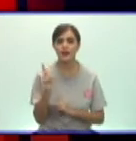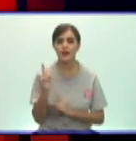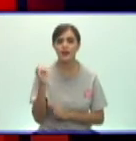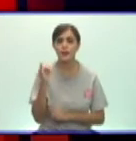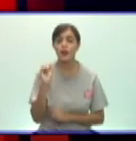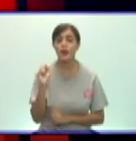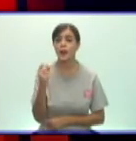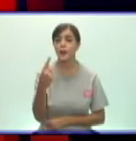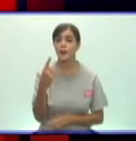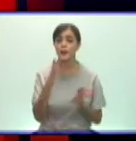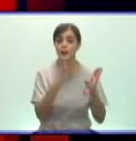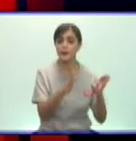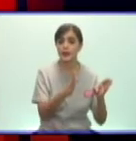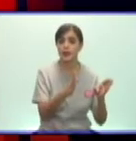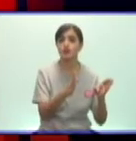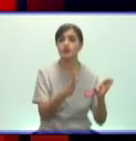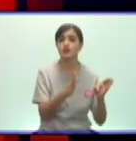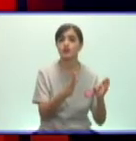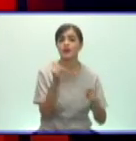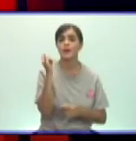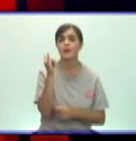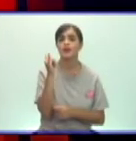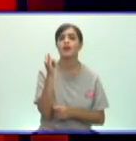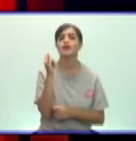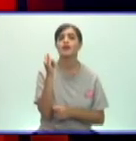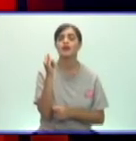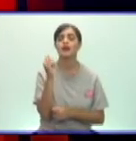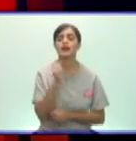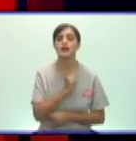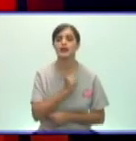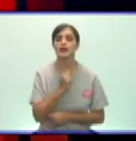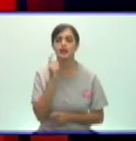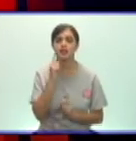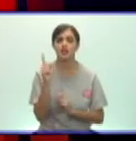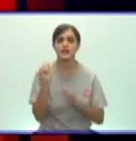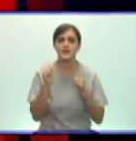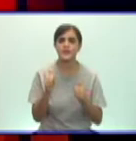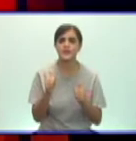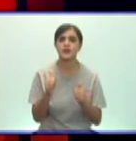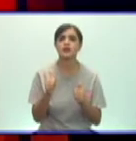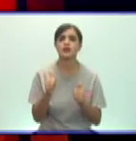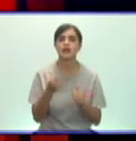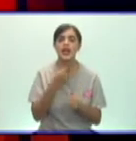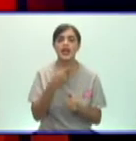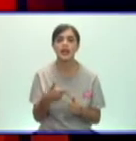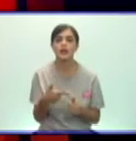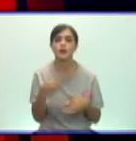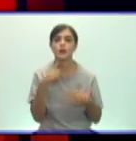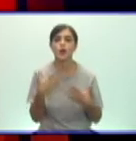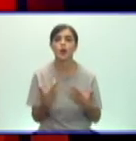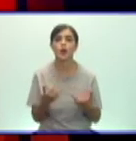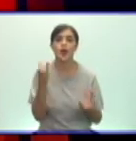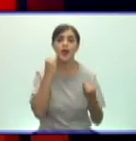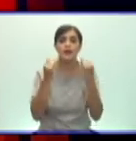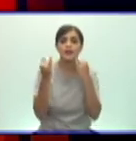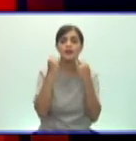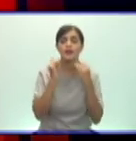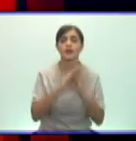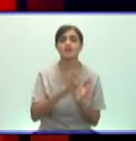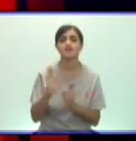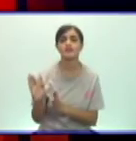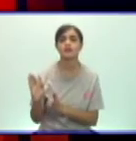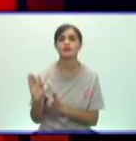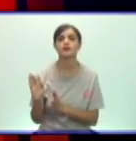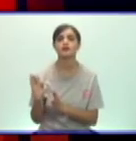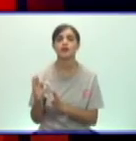primer fragmento que vamos a ver tiene como esencia esa, que ustedes, muchachos, puedan ejemplificar un poco y puedan identificar además cómo se va dando